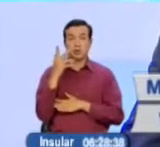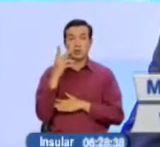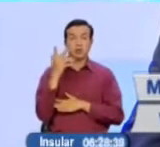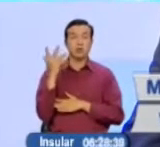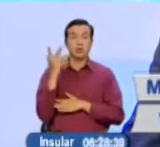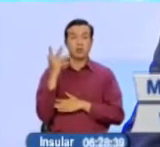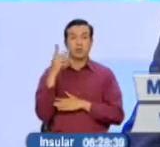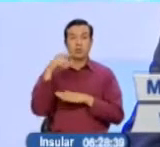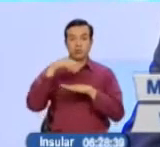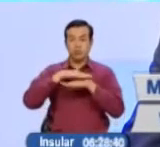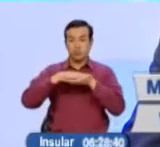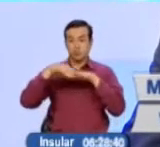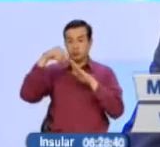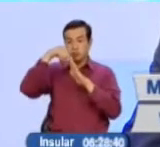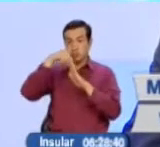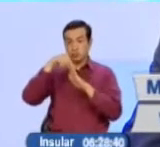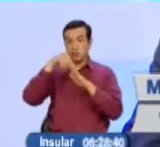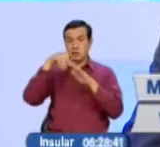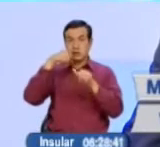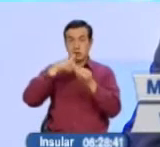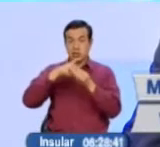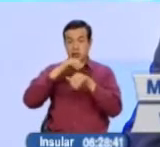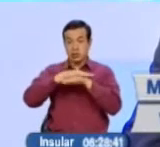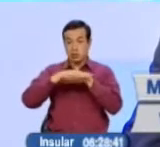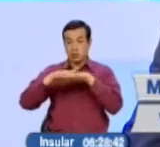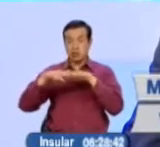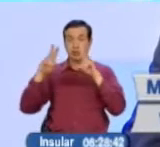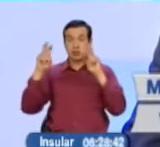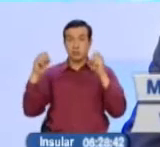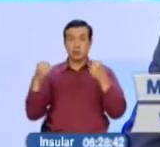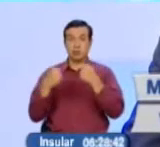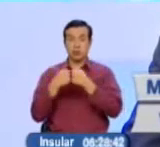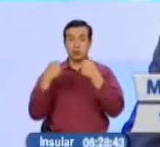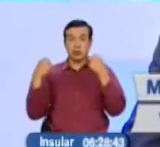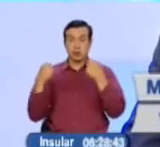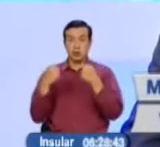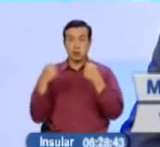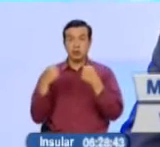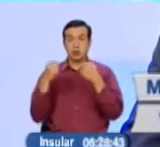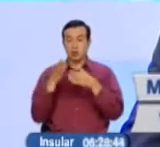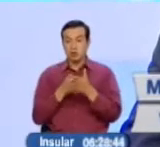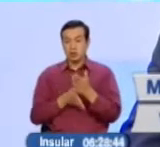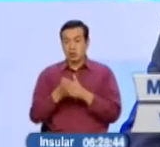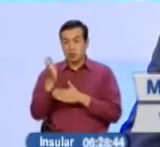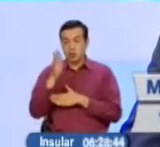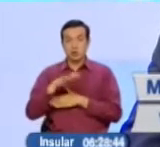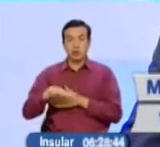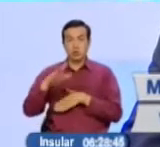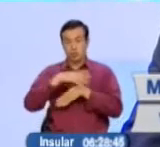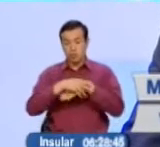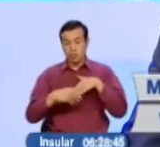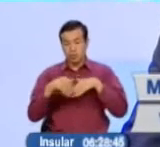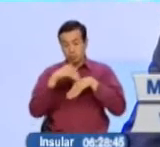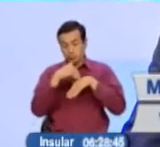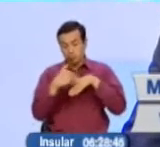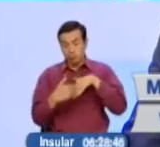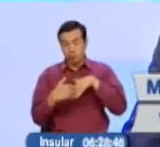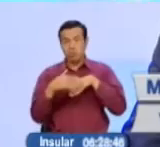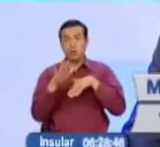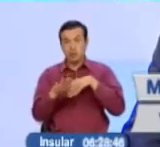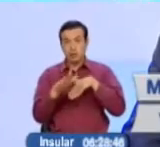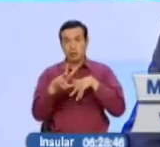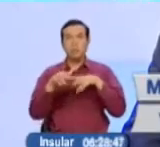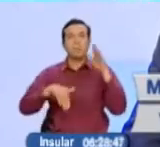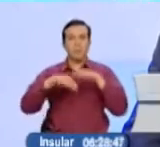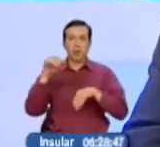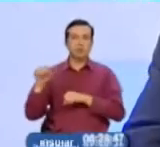origen superficial y que están relacionados con las fallas tectónicas que atraviesan en la parte continental, ¿no? Esto fue lo que